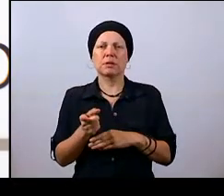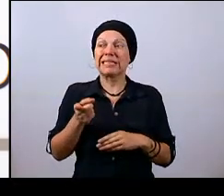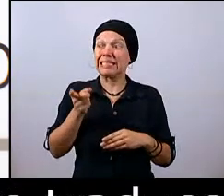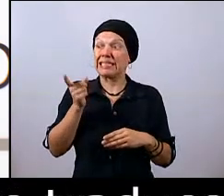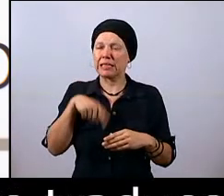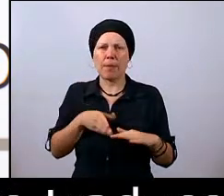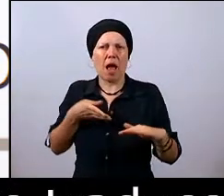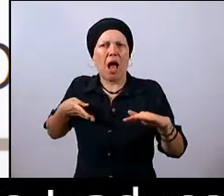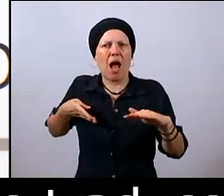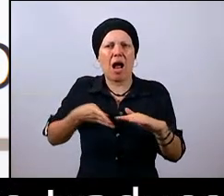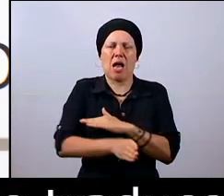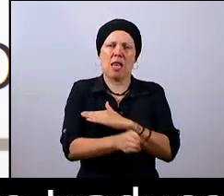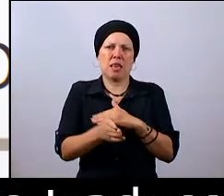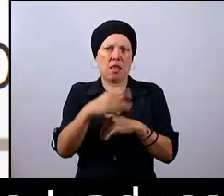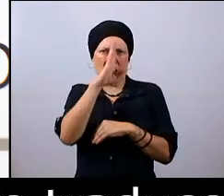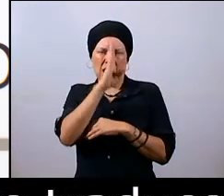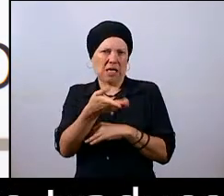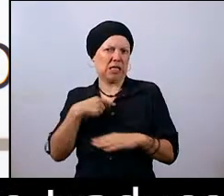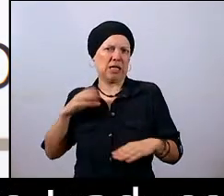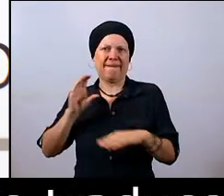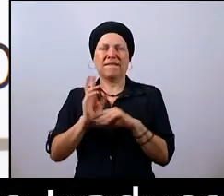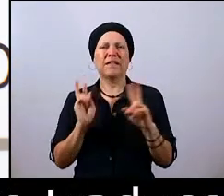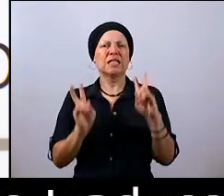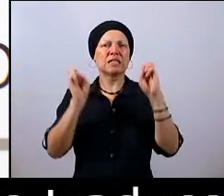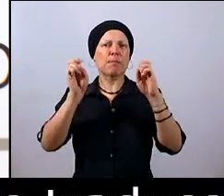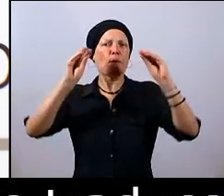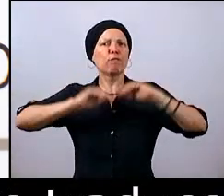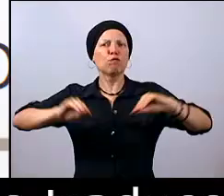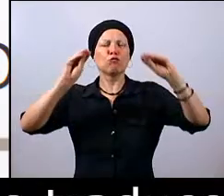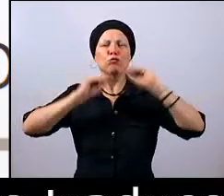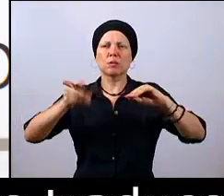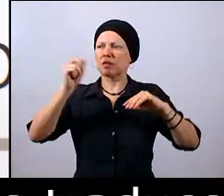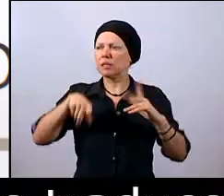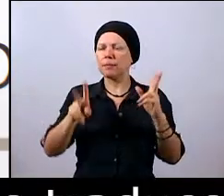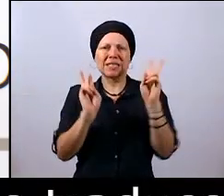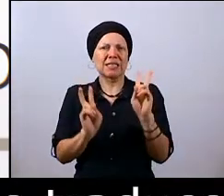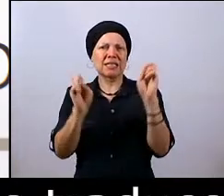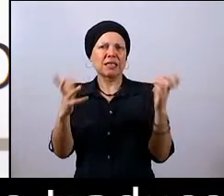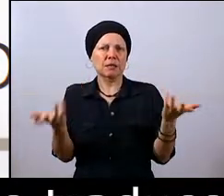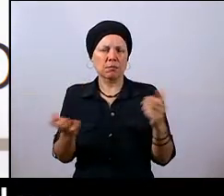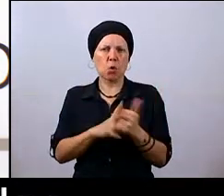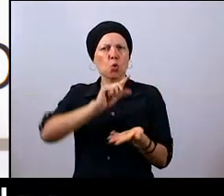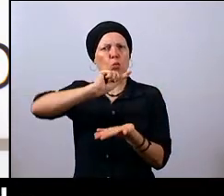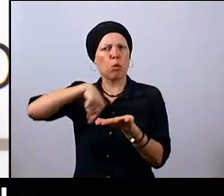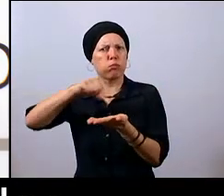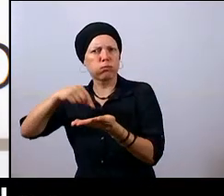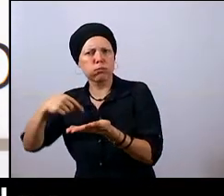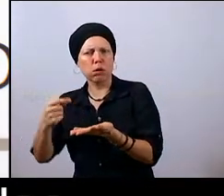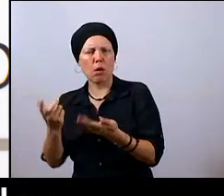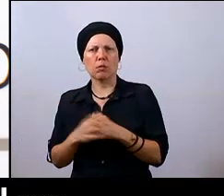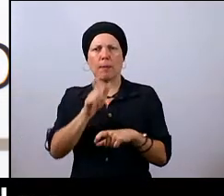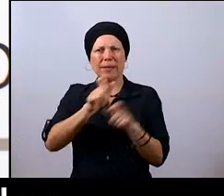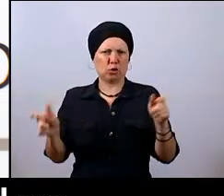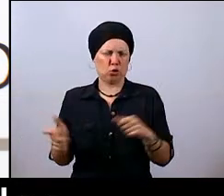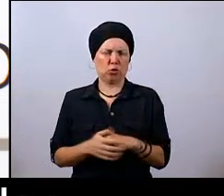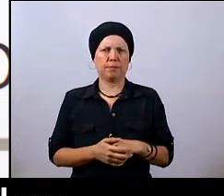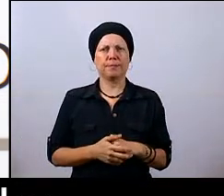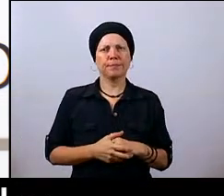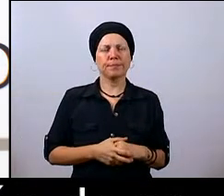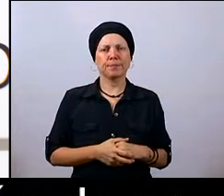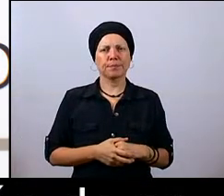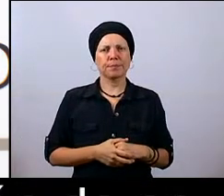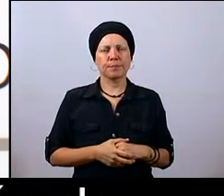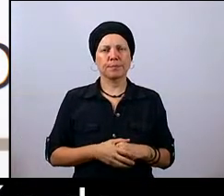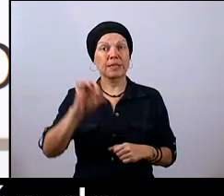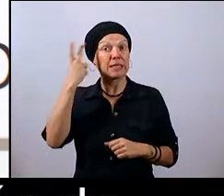acceder a ayudas directas en materia de formación y en materia de contratación de personal. Con